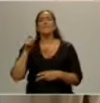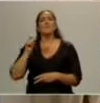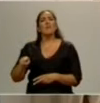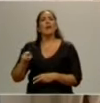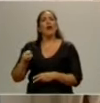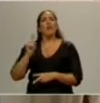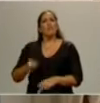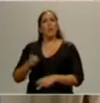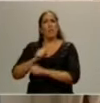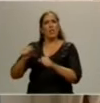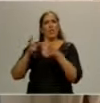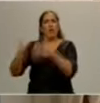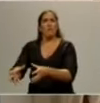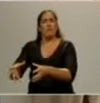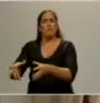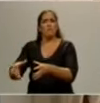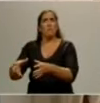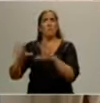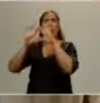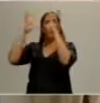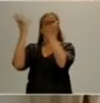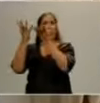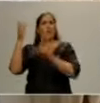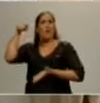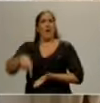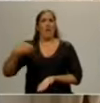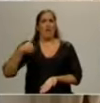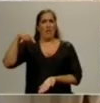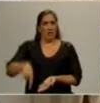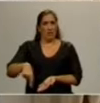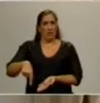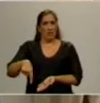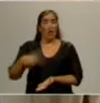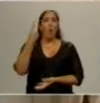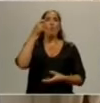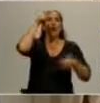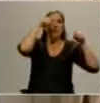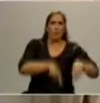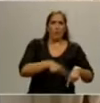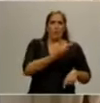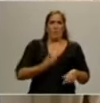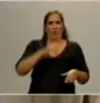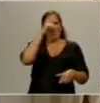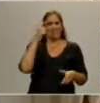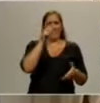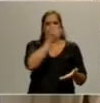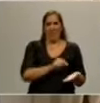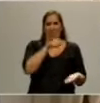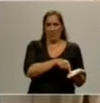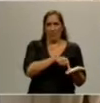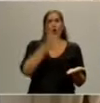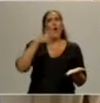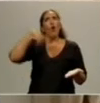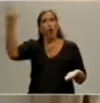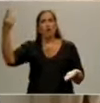del terrorismo internacional. Fíjense, terrorismo de Estado y terrorismo internacional. Y era